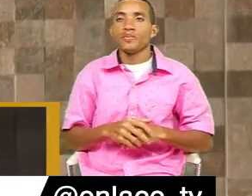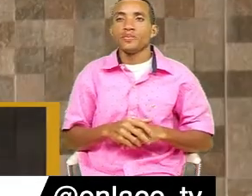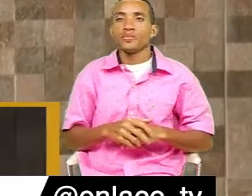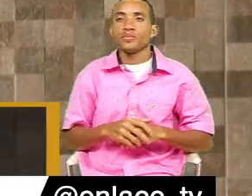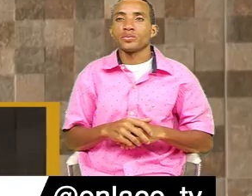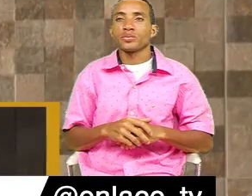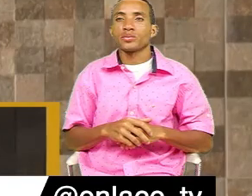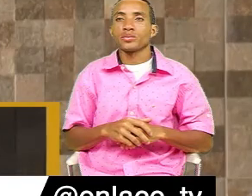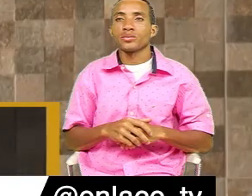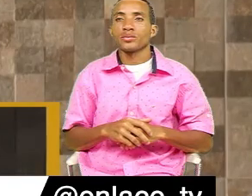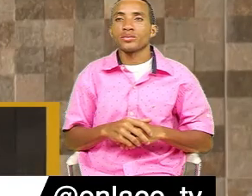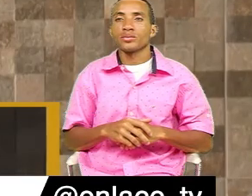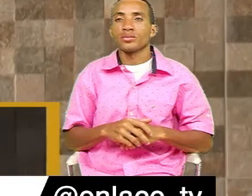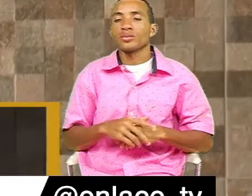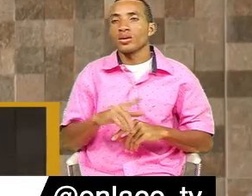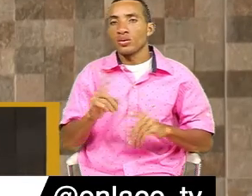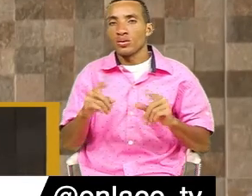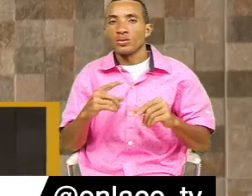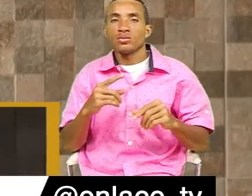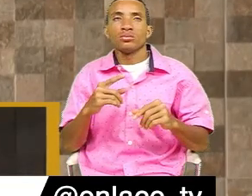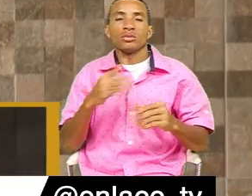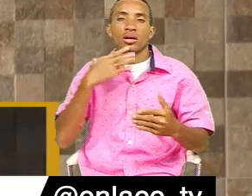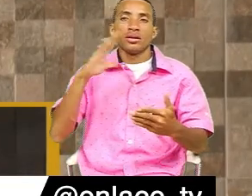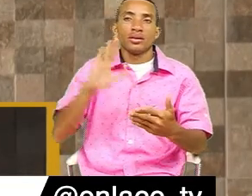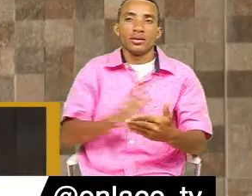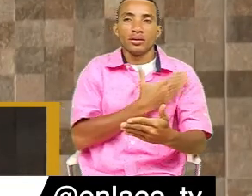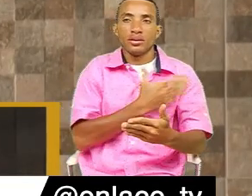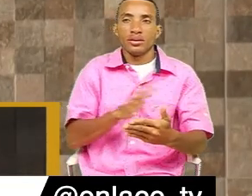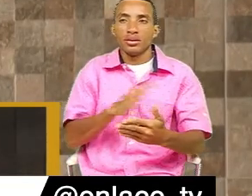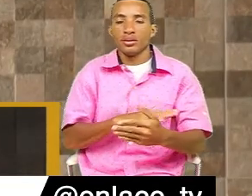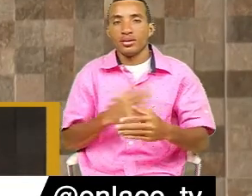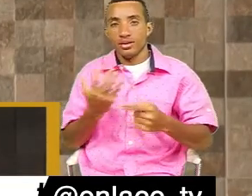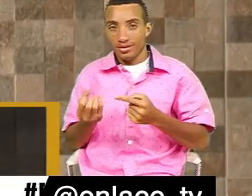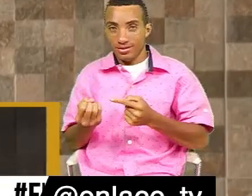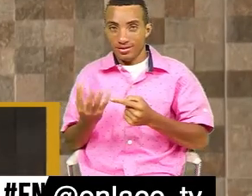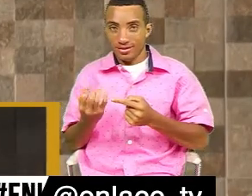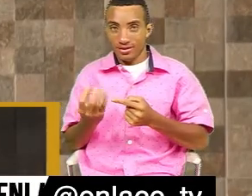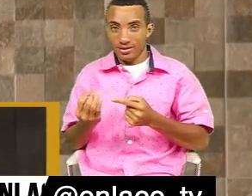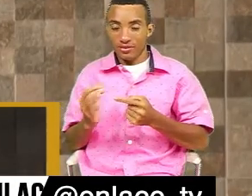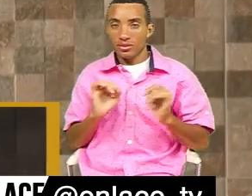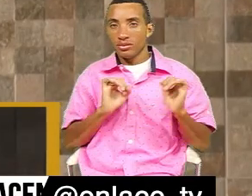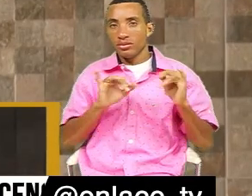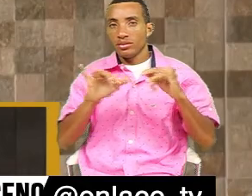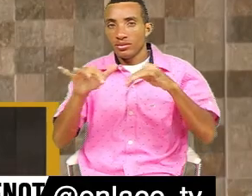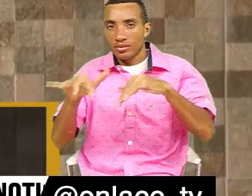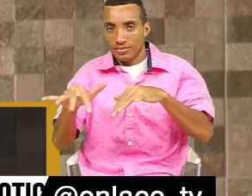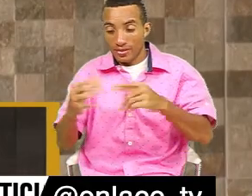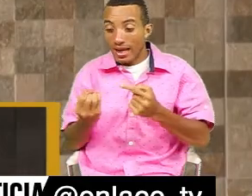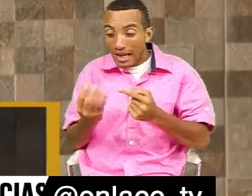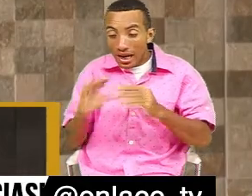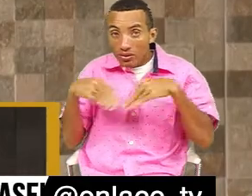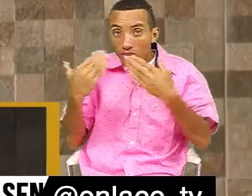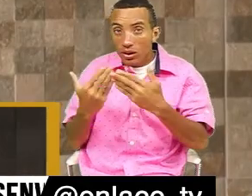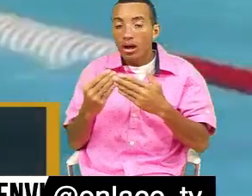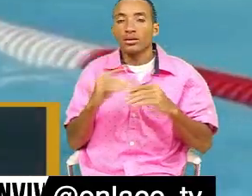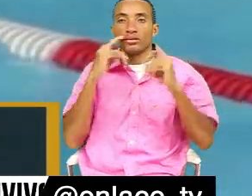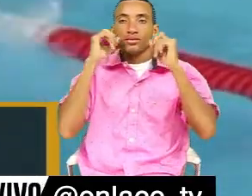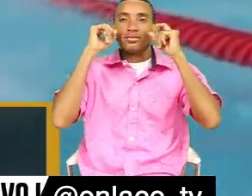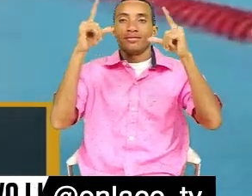unos shows musicales en la Normal Cristo Rey, que es donde llega el desfile. Entonces habrán varias sorpresas para nuestros